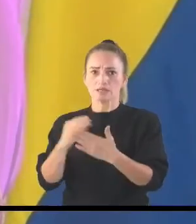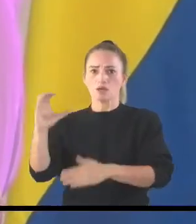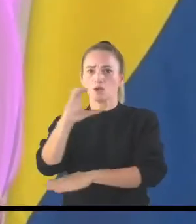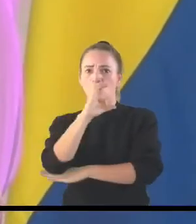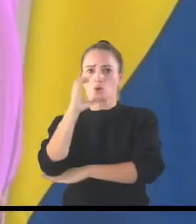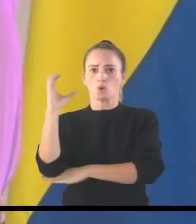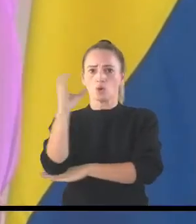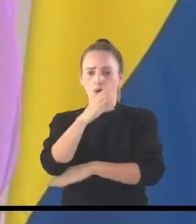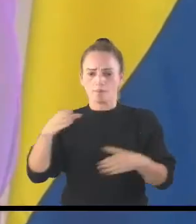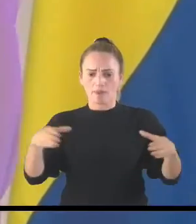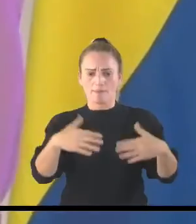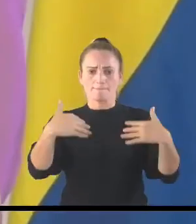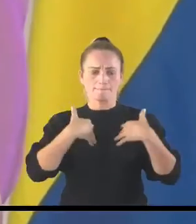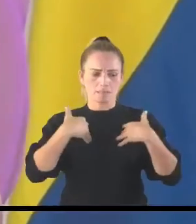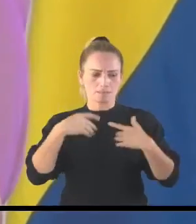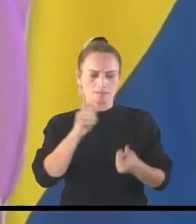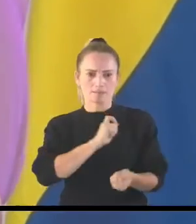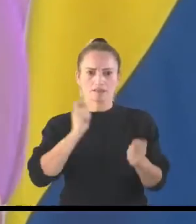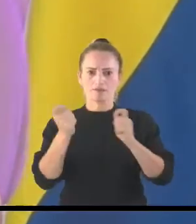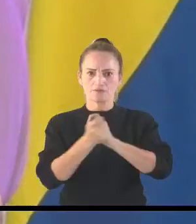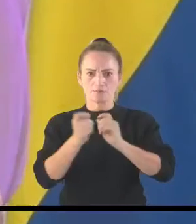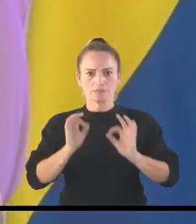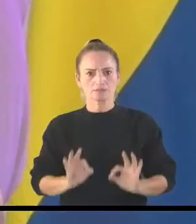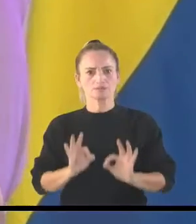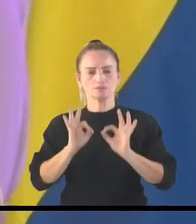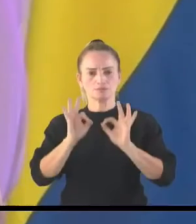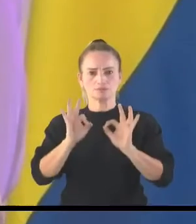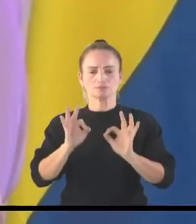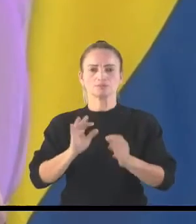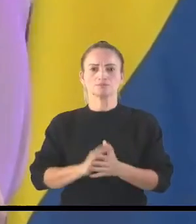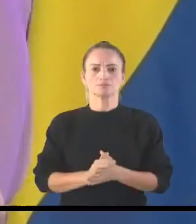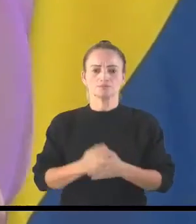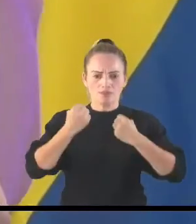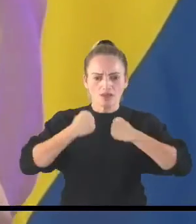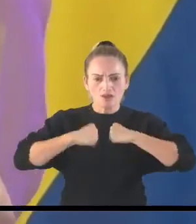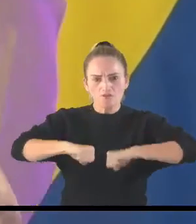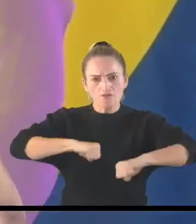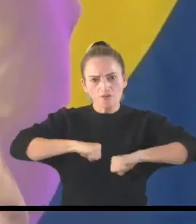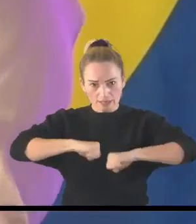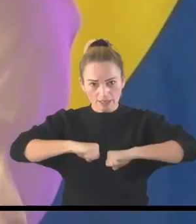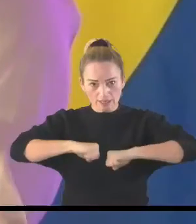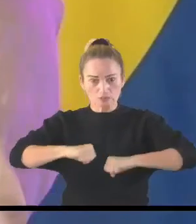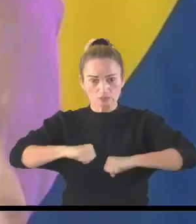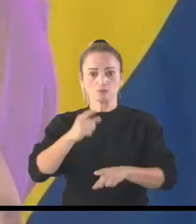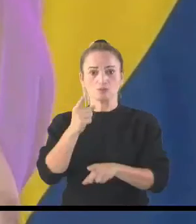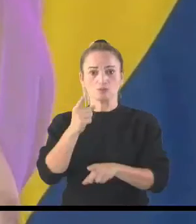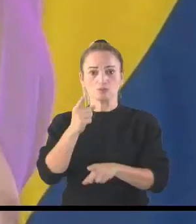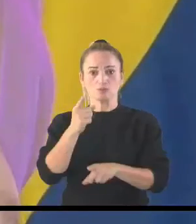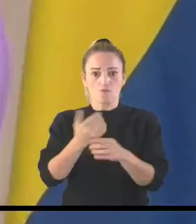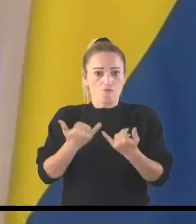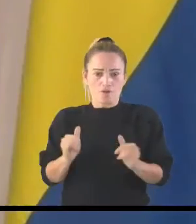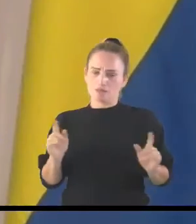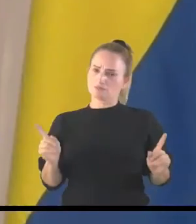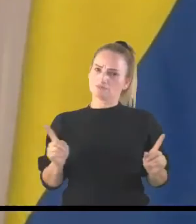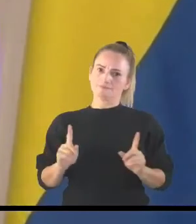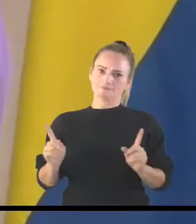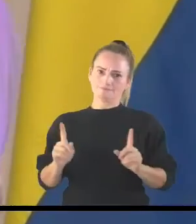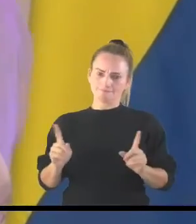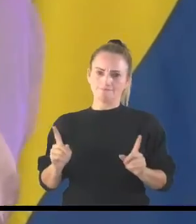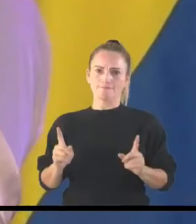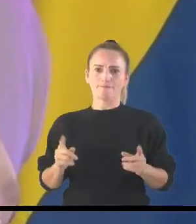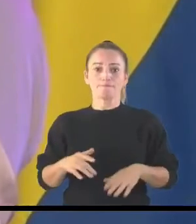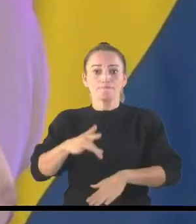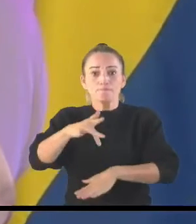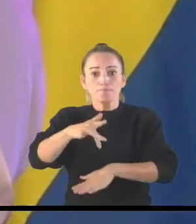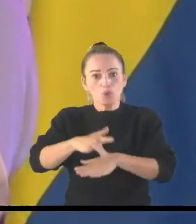las víctimas lo que realmente se merecen. Esfuerzo, por supuesto, que no está culminado, que